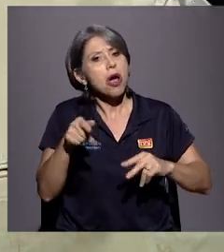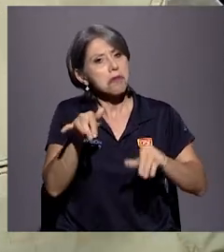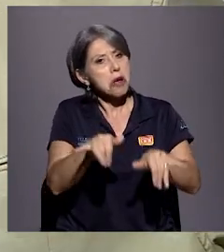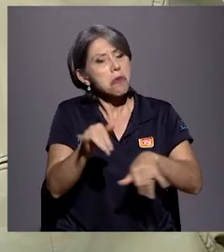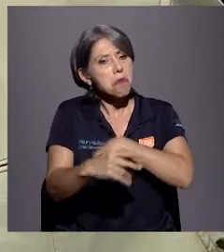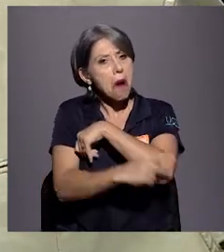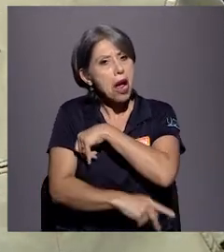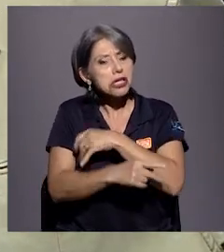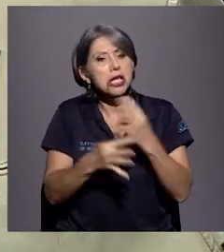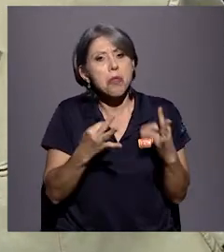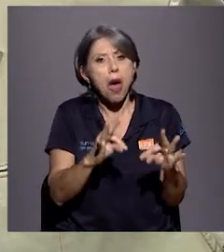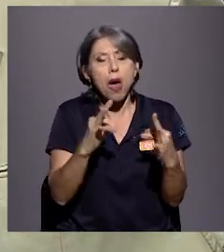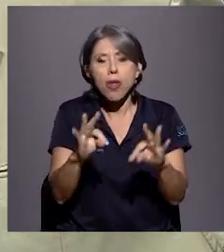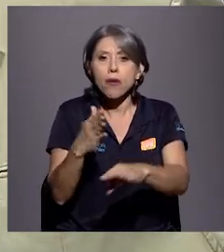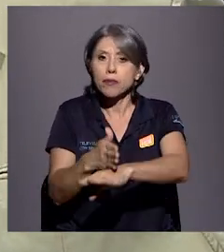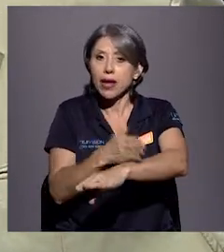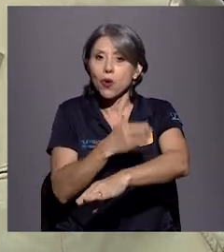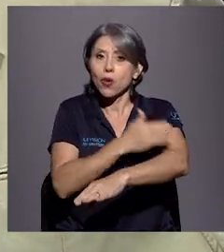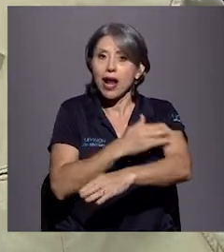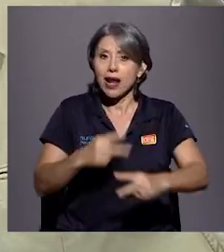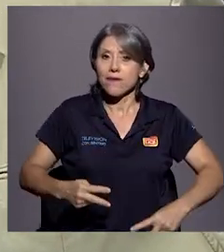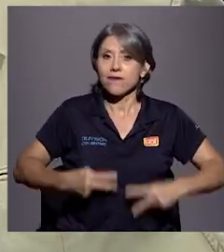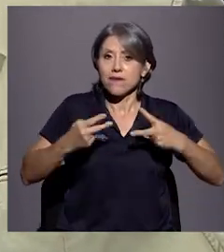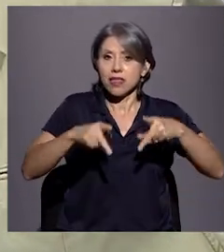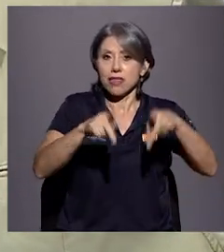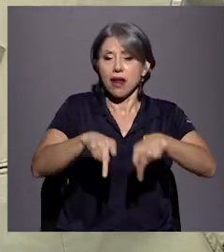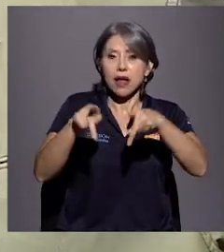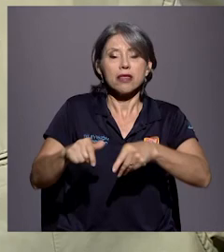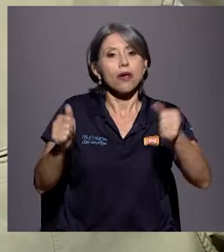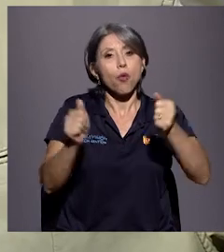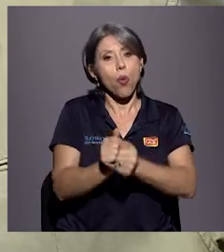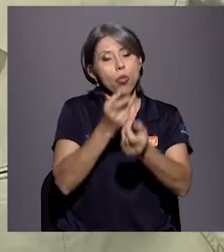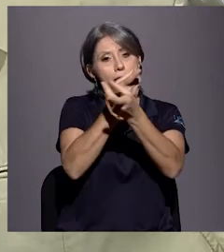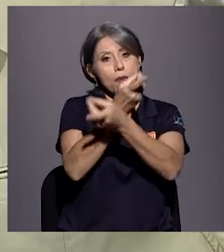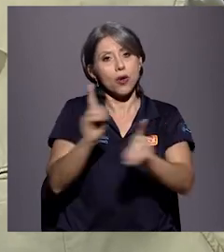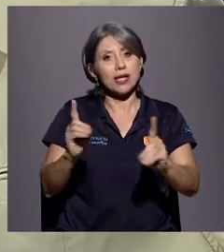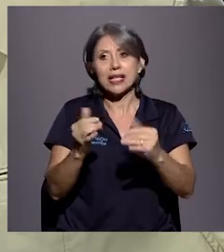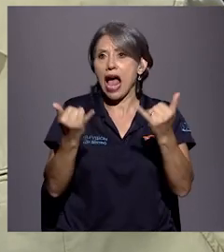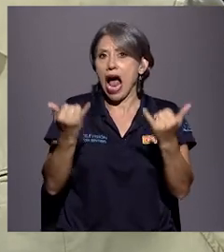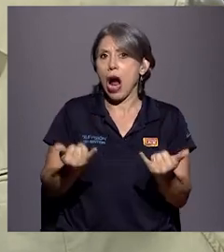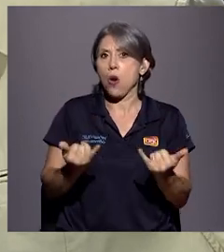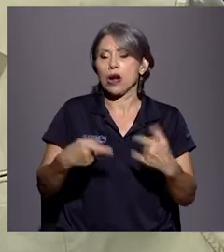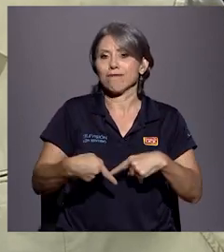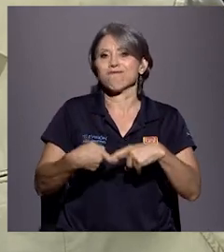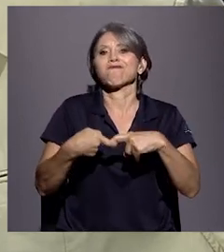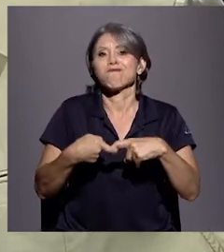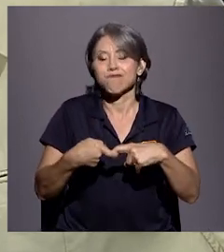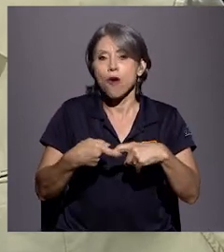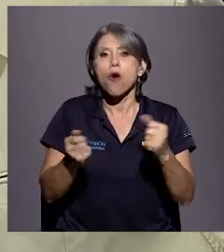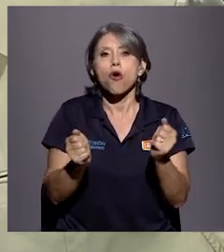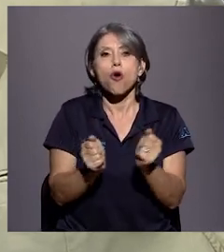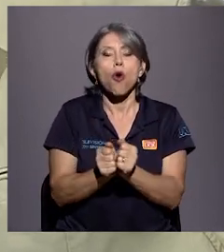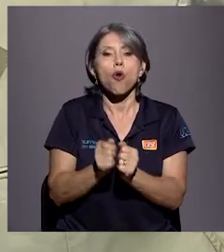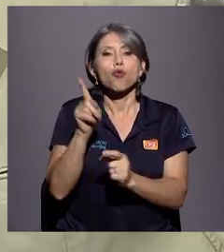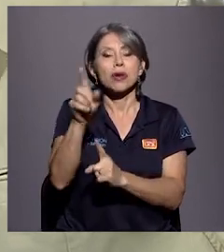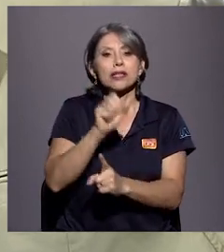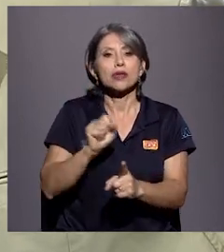intentaba mejorar la vida de la gente y hacerlo en democracia, y que ahora hay una interrupción a través de una